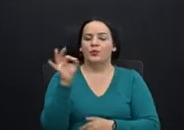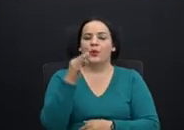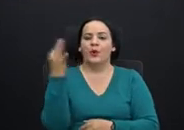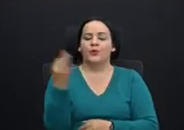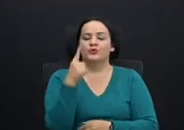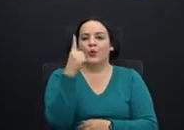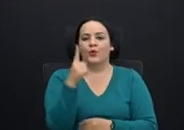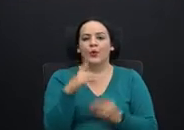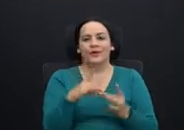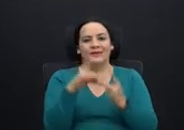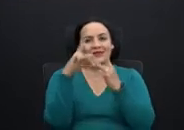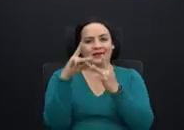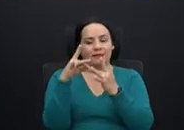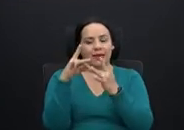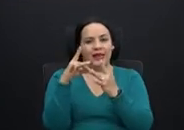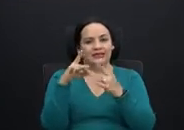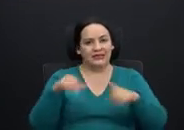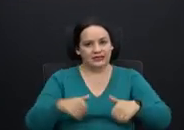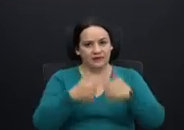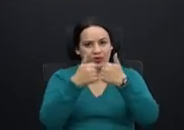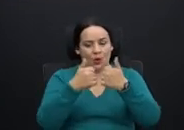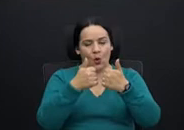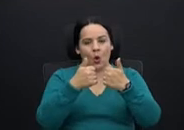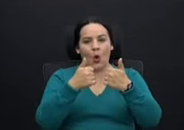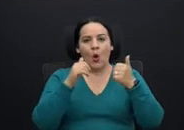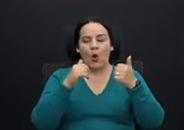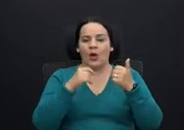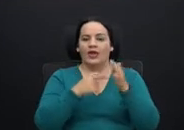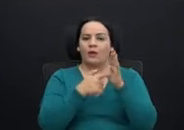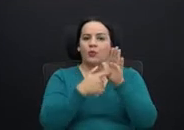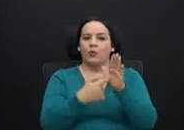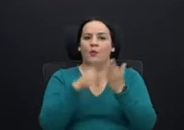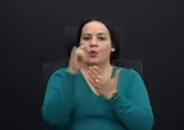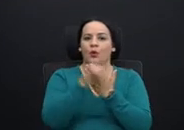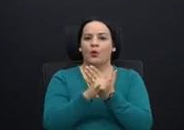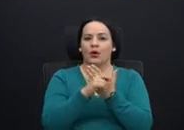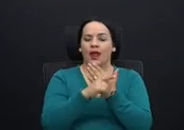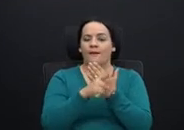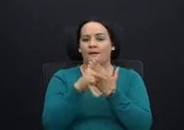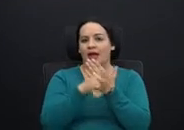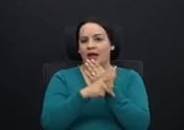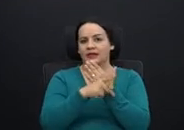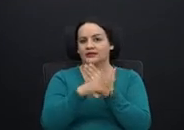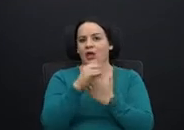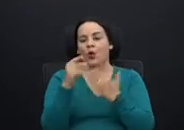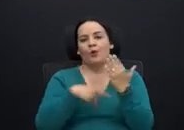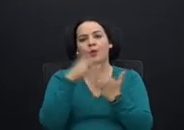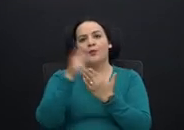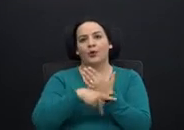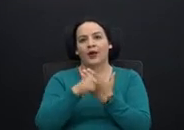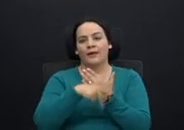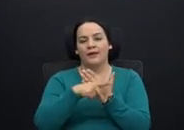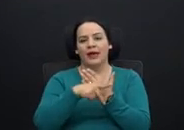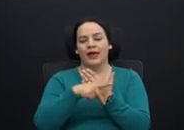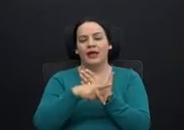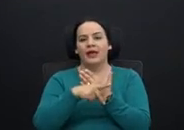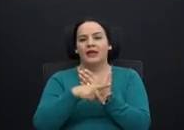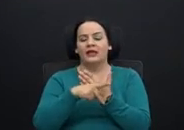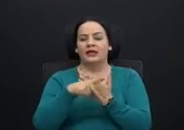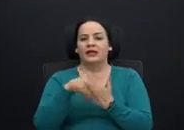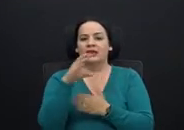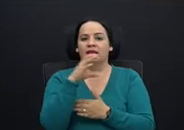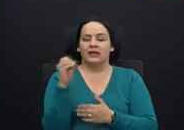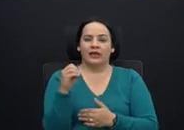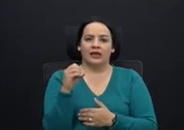los principales desafíos que proyectan programas como el Programa de las Naciones Unidas para el Desarrollo.